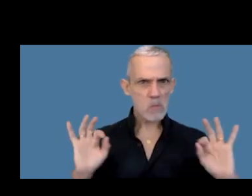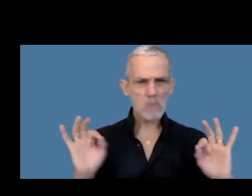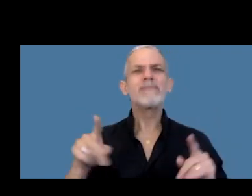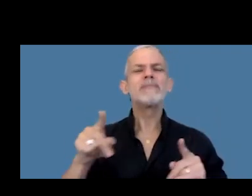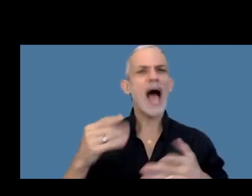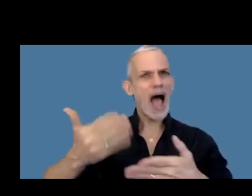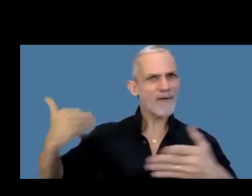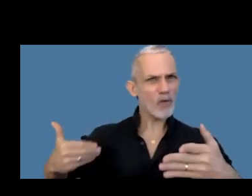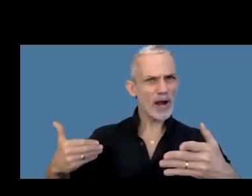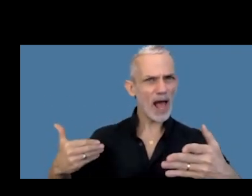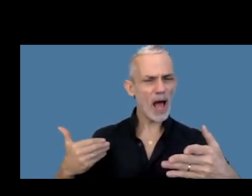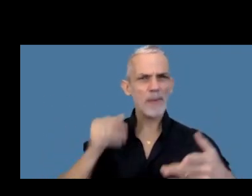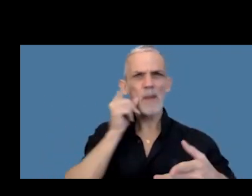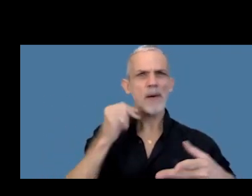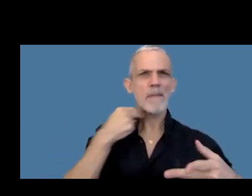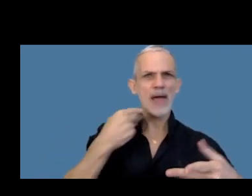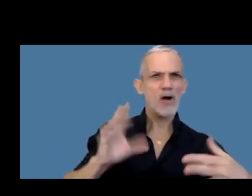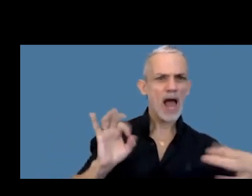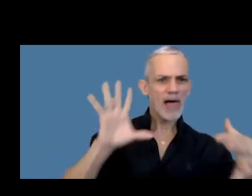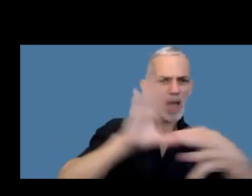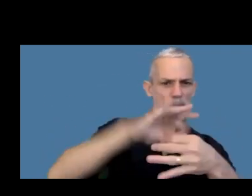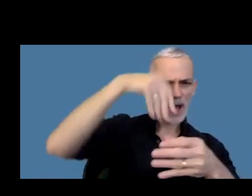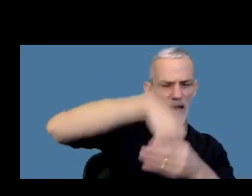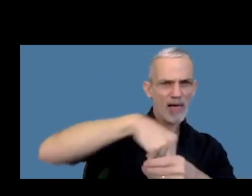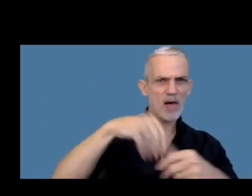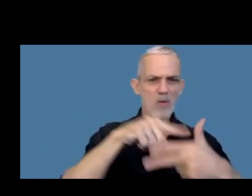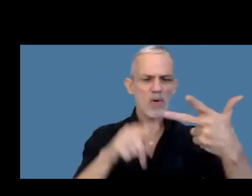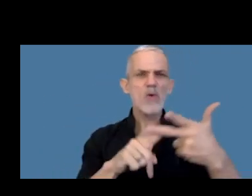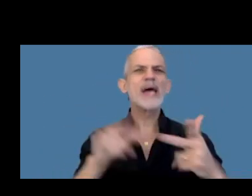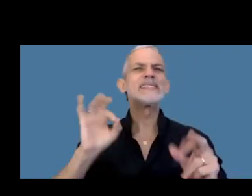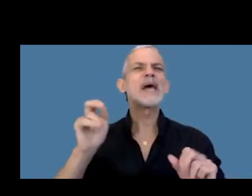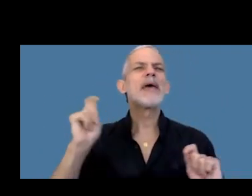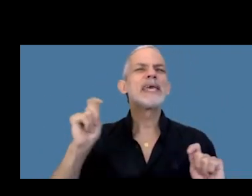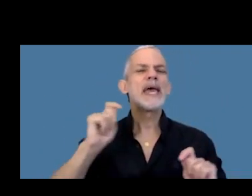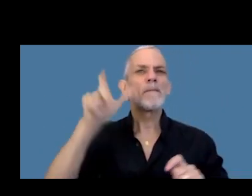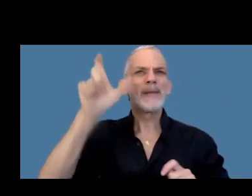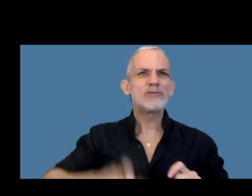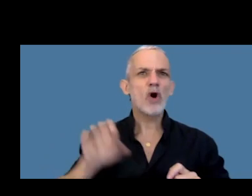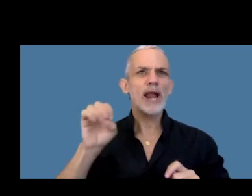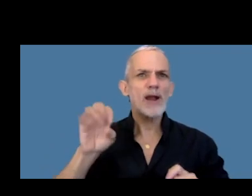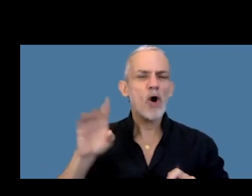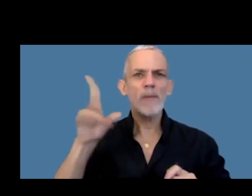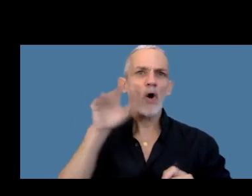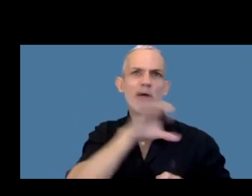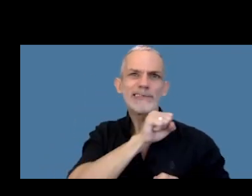ese proceso filiatorio? ¿Está dentro? ¿Se puede conocer su identidad y demás?